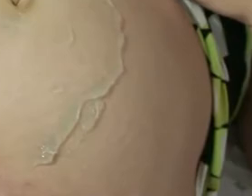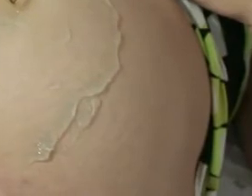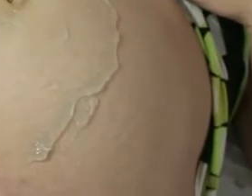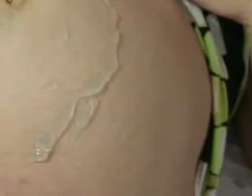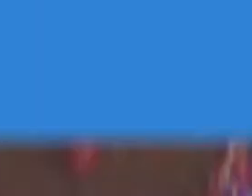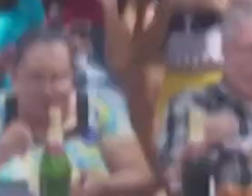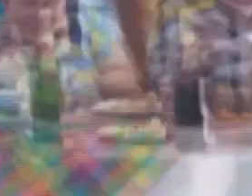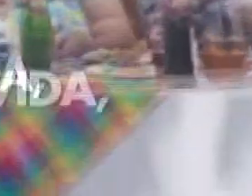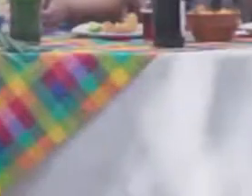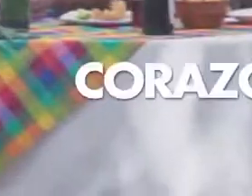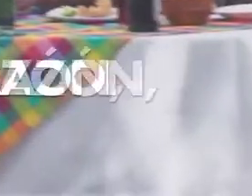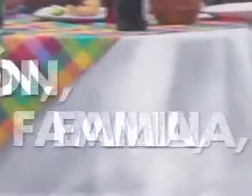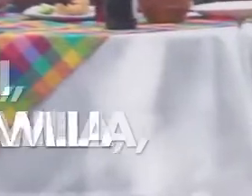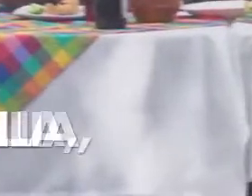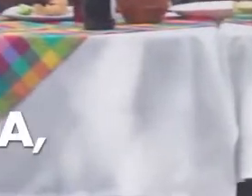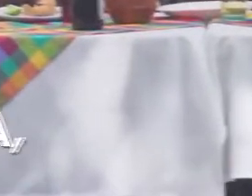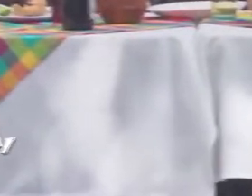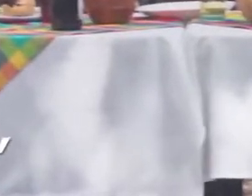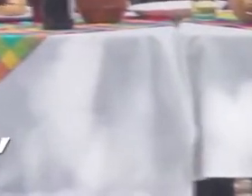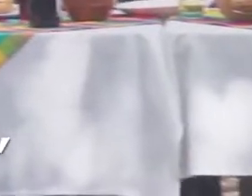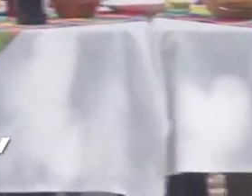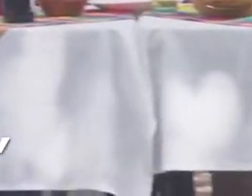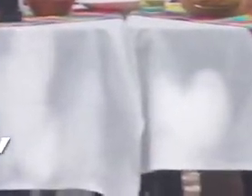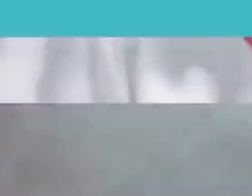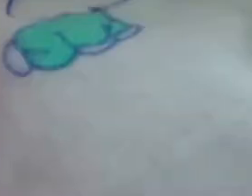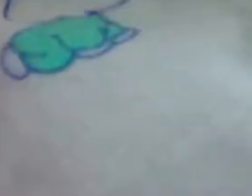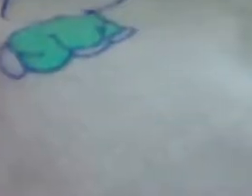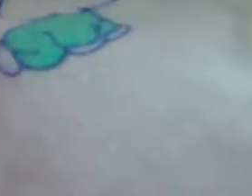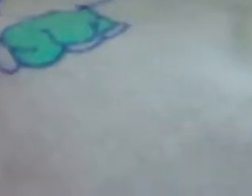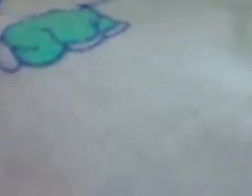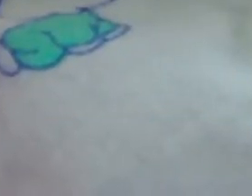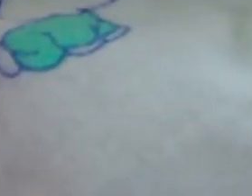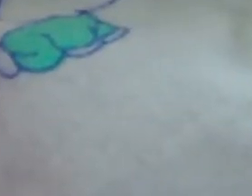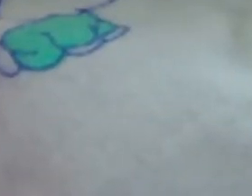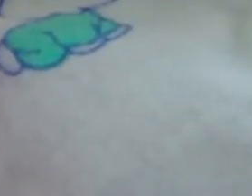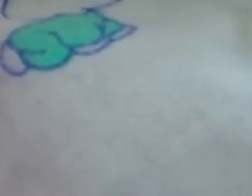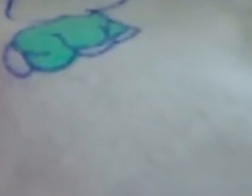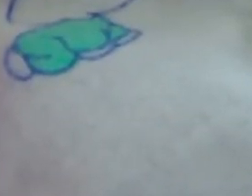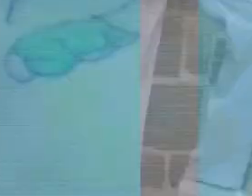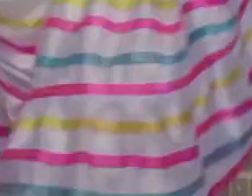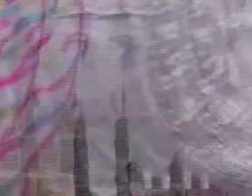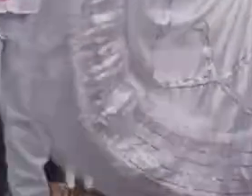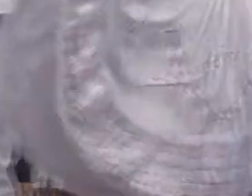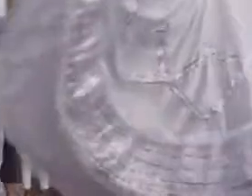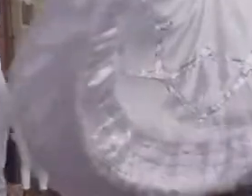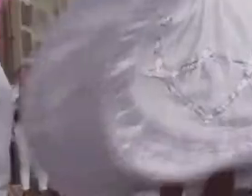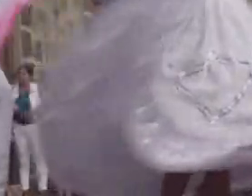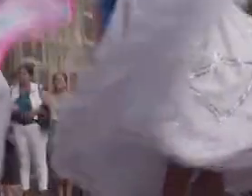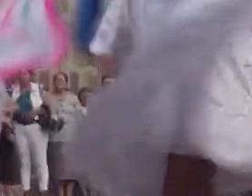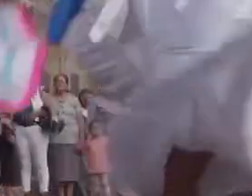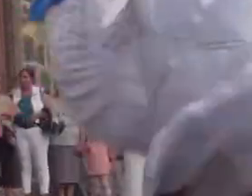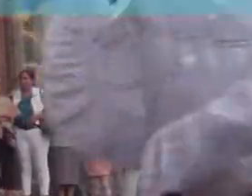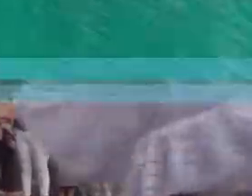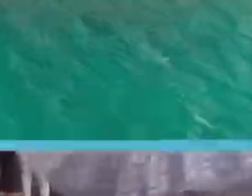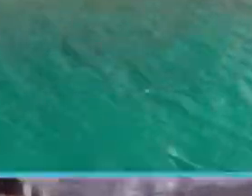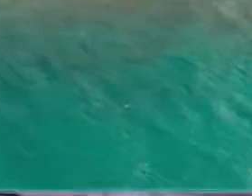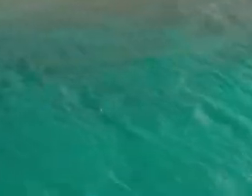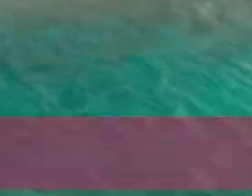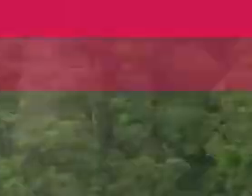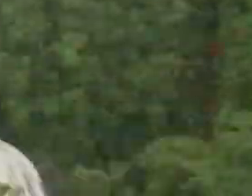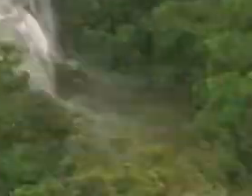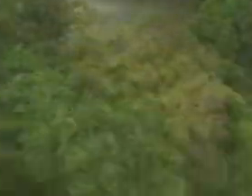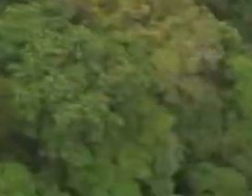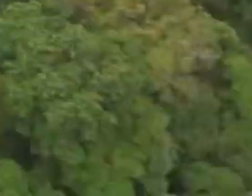Amor de madre, vida, corazón, familia, luz de reconciliación, cariño, verdad.